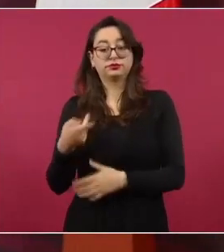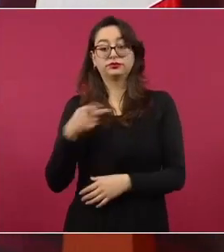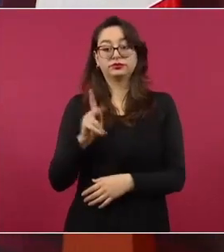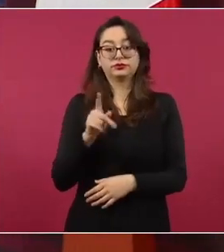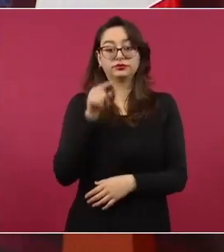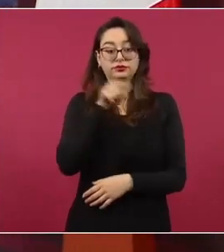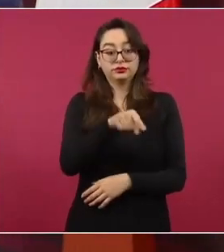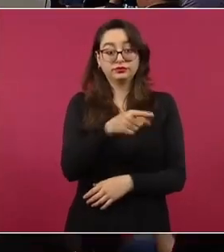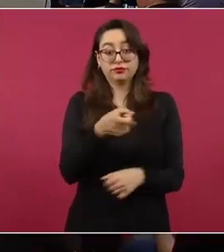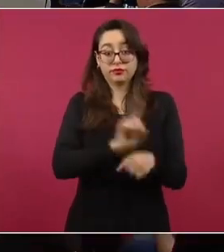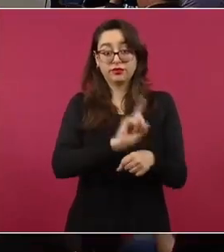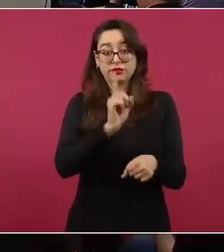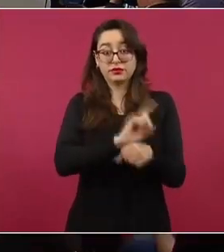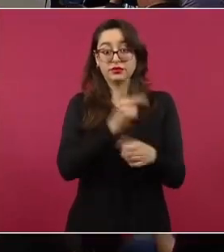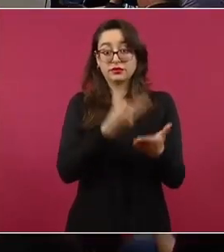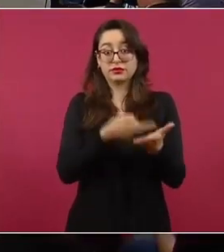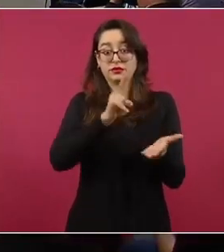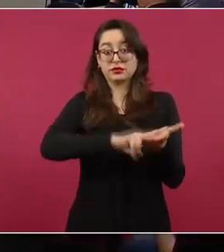Bueno,